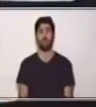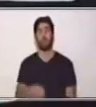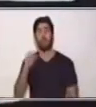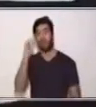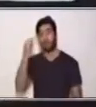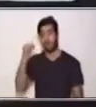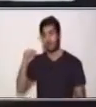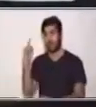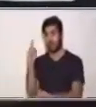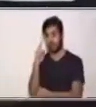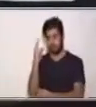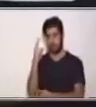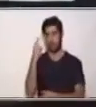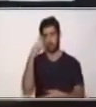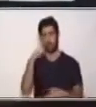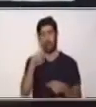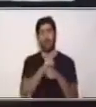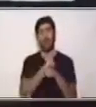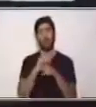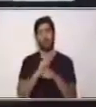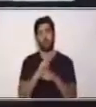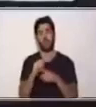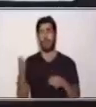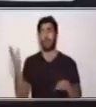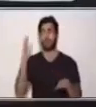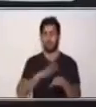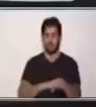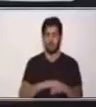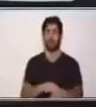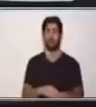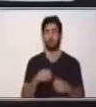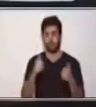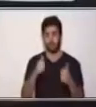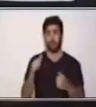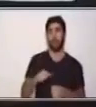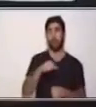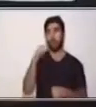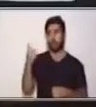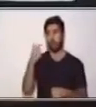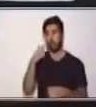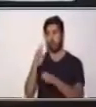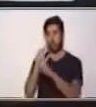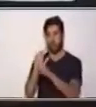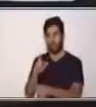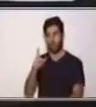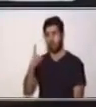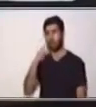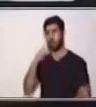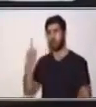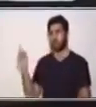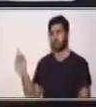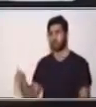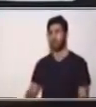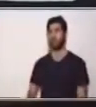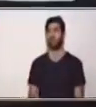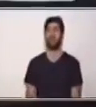ejercitar bastante en lo que es el área de matemáticas. Veamos este otro ejemplo que tenemos acá.